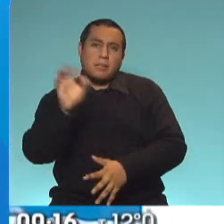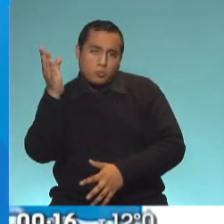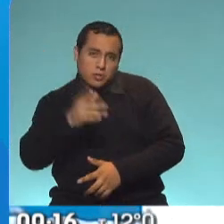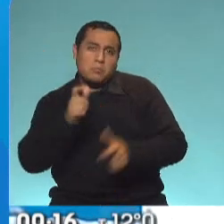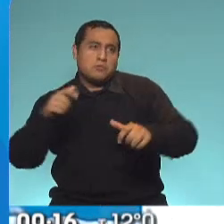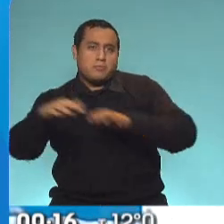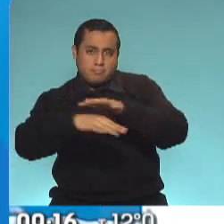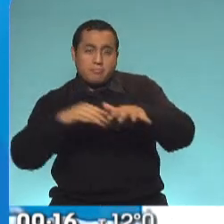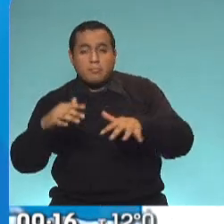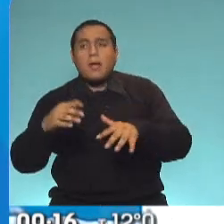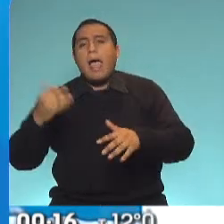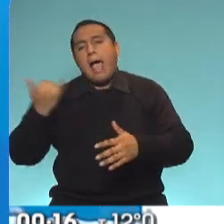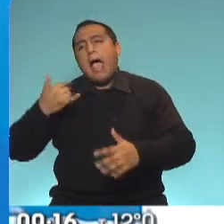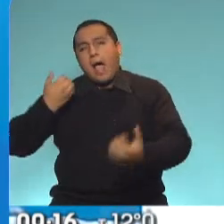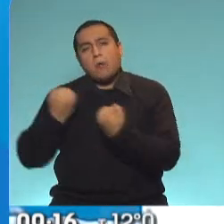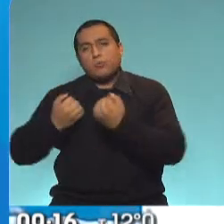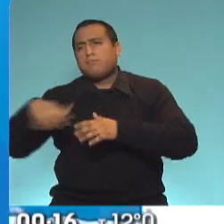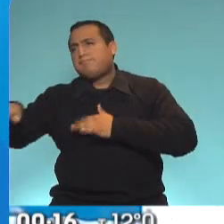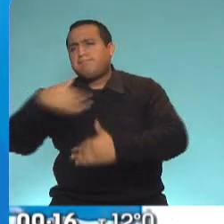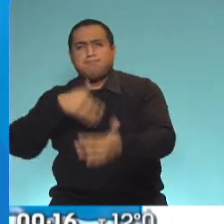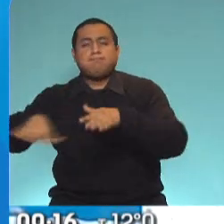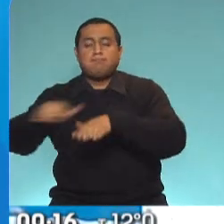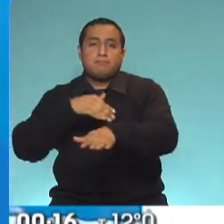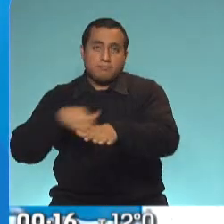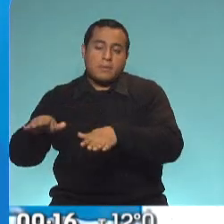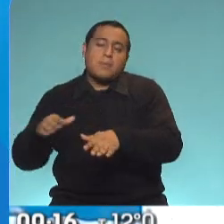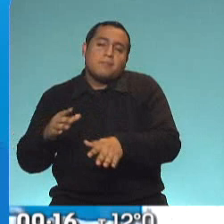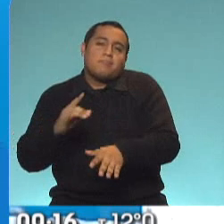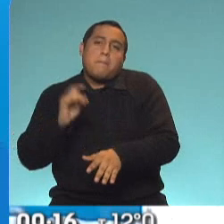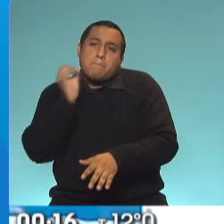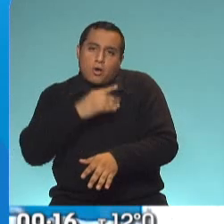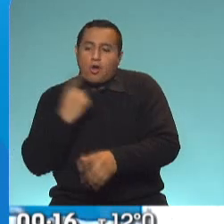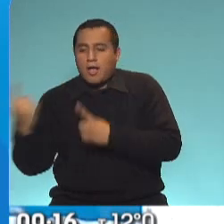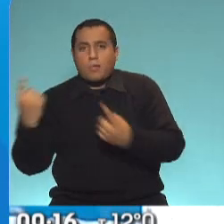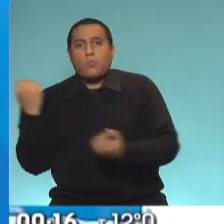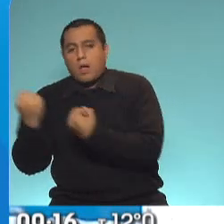más circulación de autos, que es la recomendación para el transporte individual, y